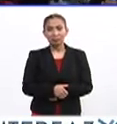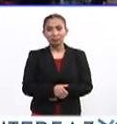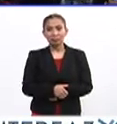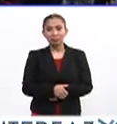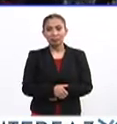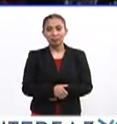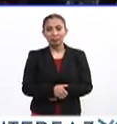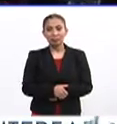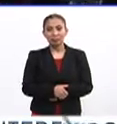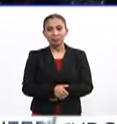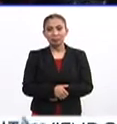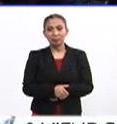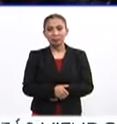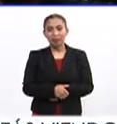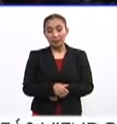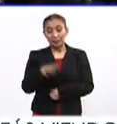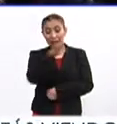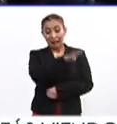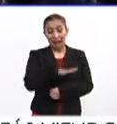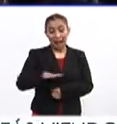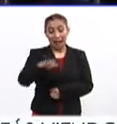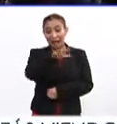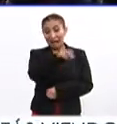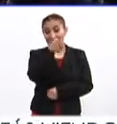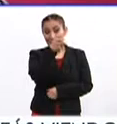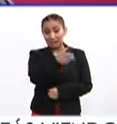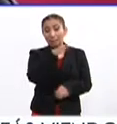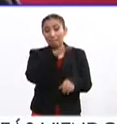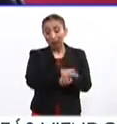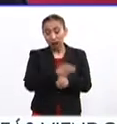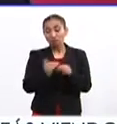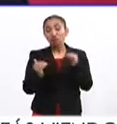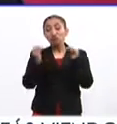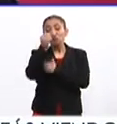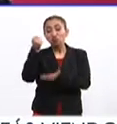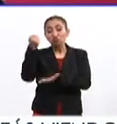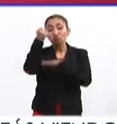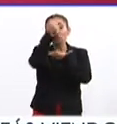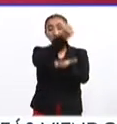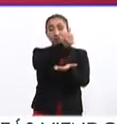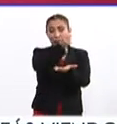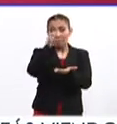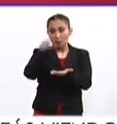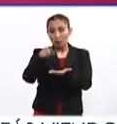es de los ramos que más presupuesto público